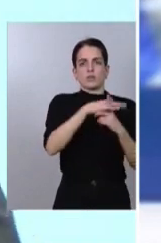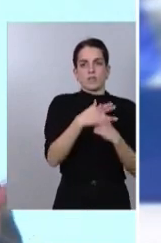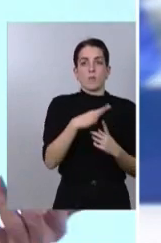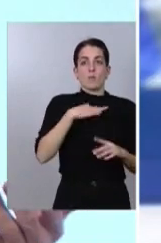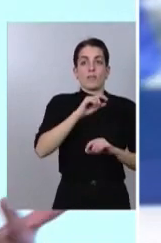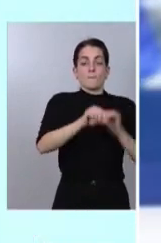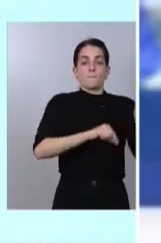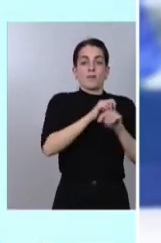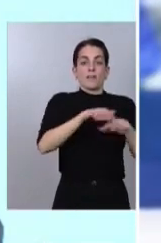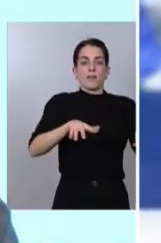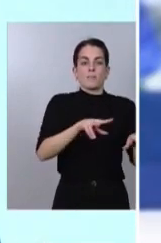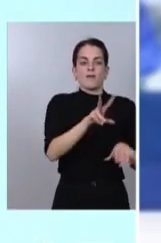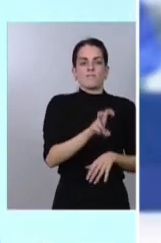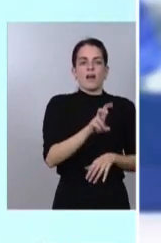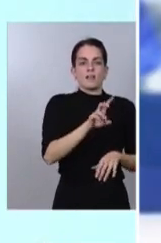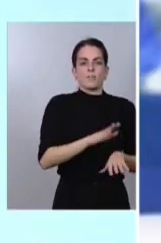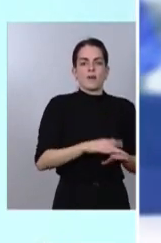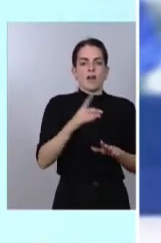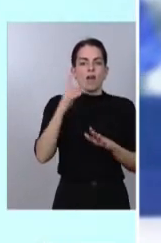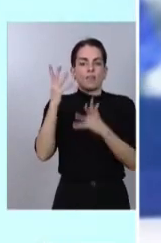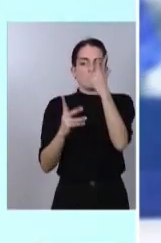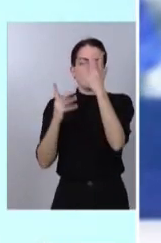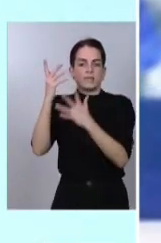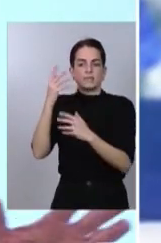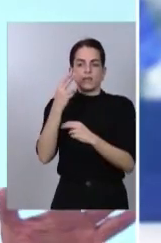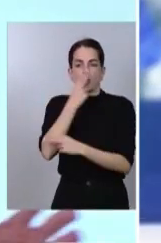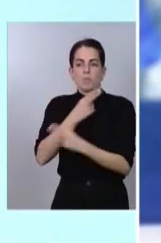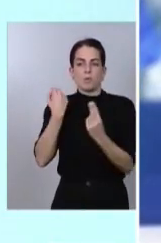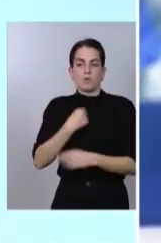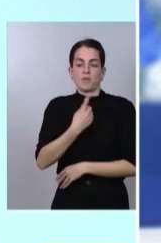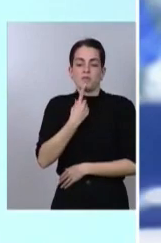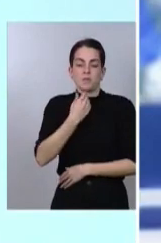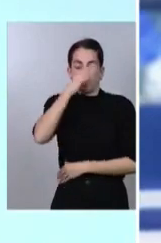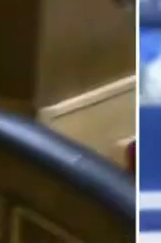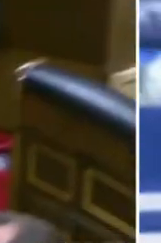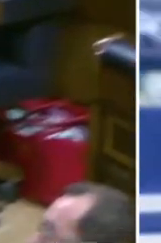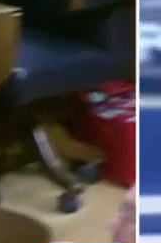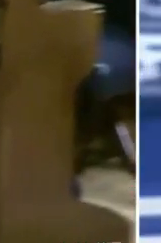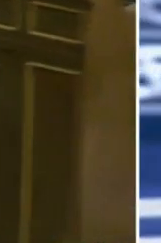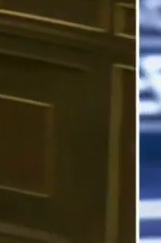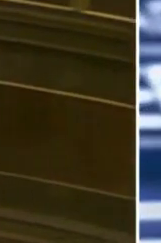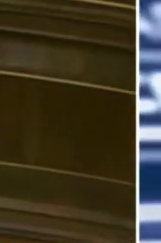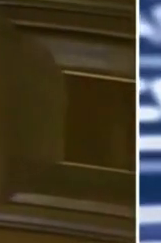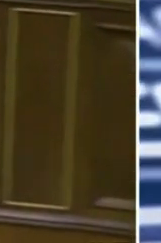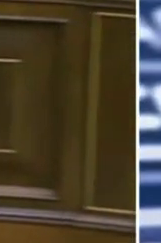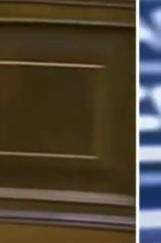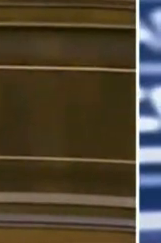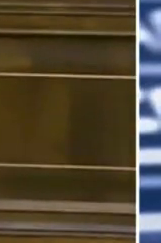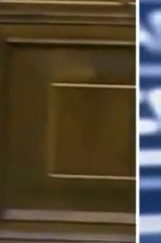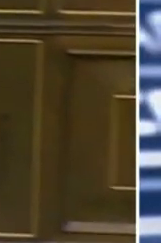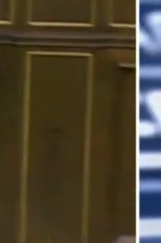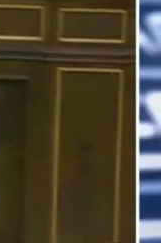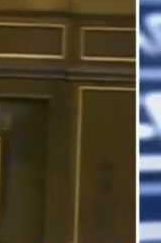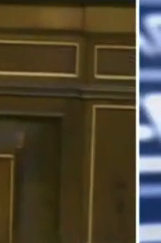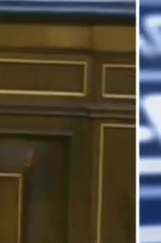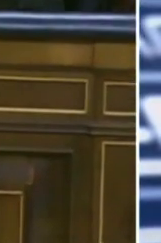Este Gobierno es el que más ha abusado del Real Decreto-Ley en la historia de la democracia. Para que